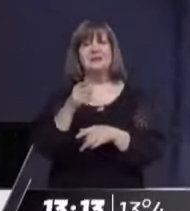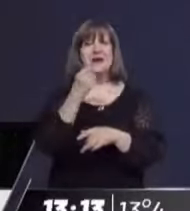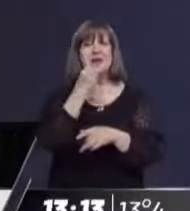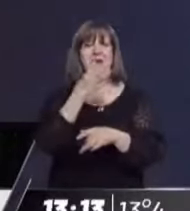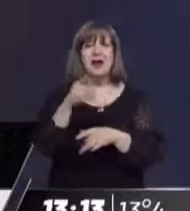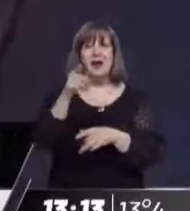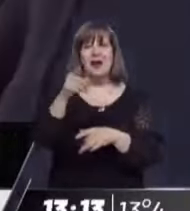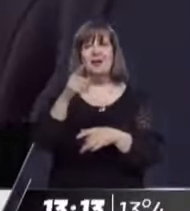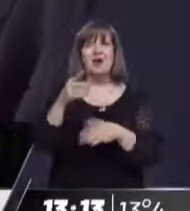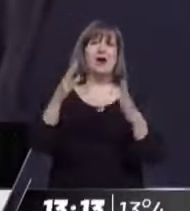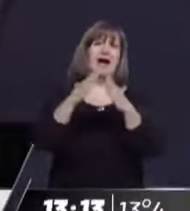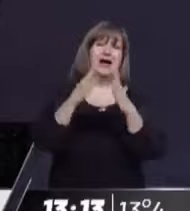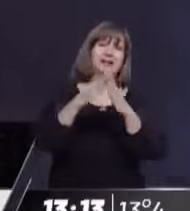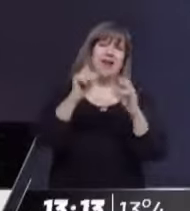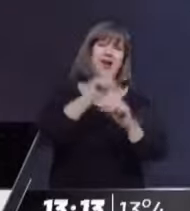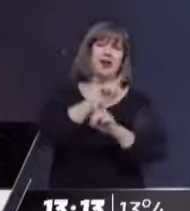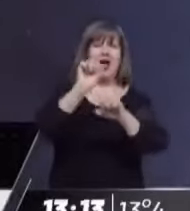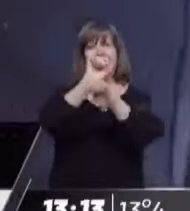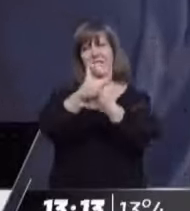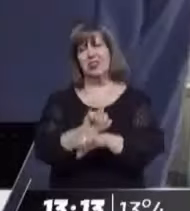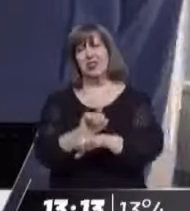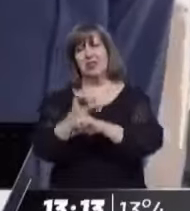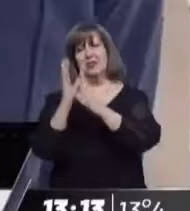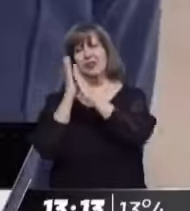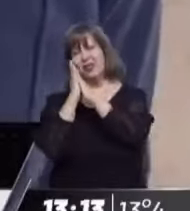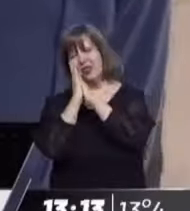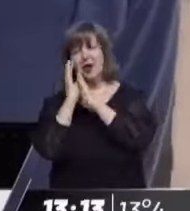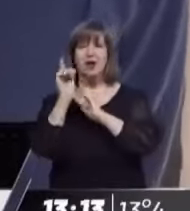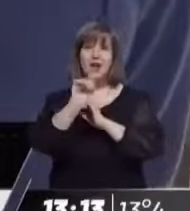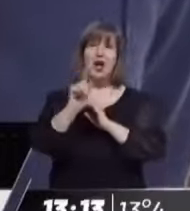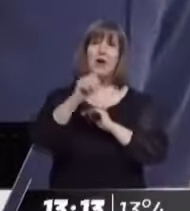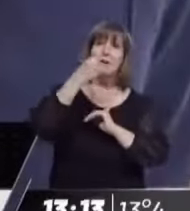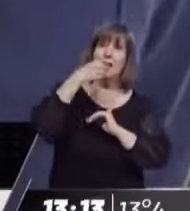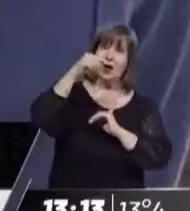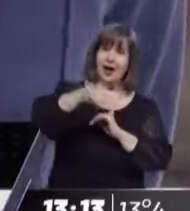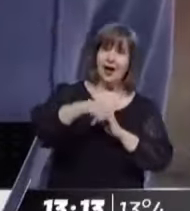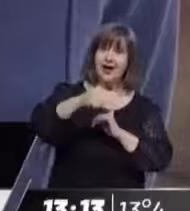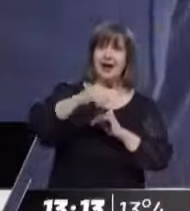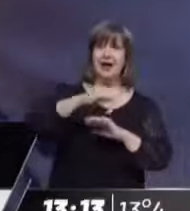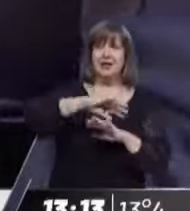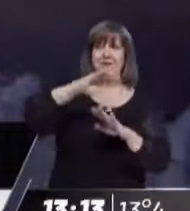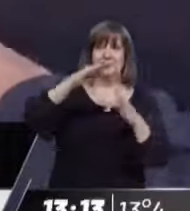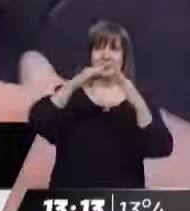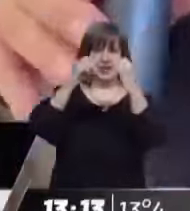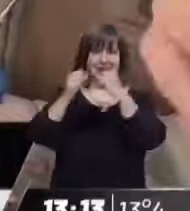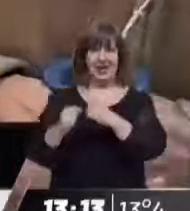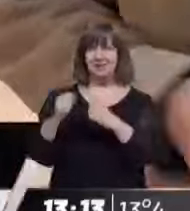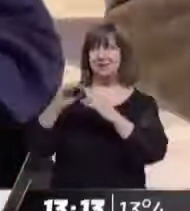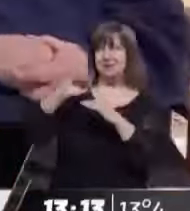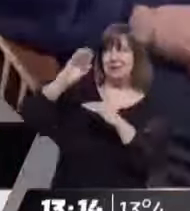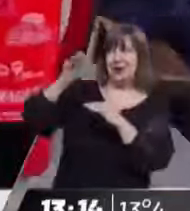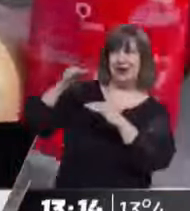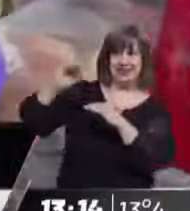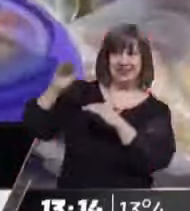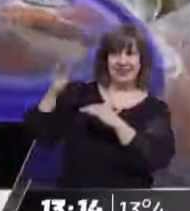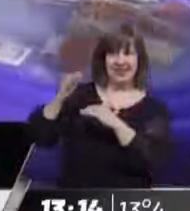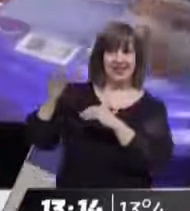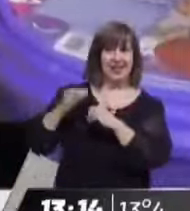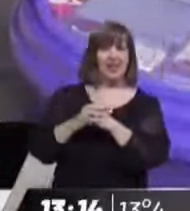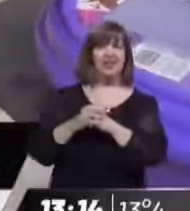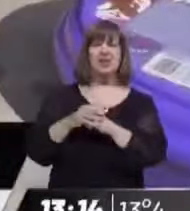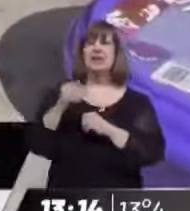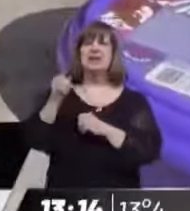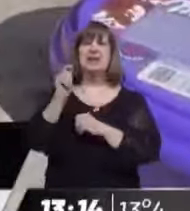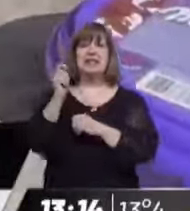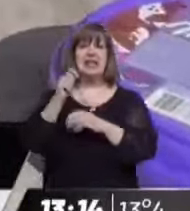tenés que ir a dormir la siesta, es mejor el aire libre. Claro. ¿Qué te parece? El aire de la montaña. Uy, mira eso, Tony.